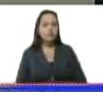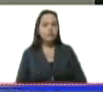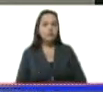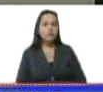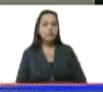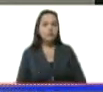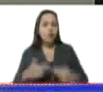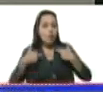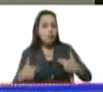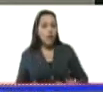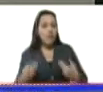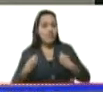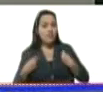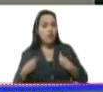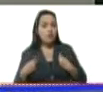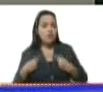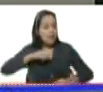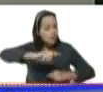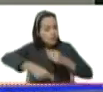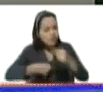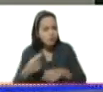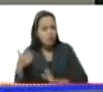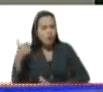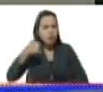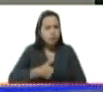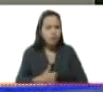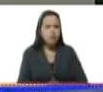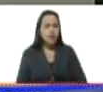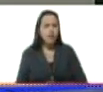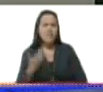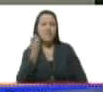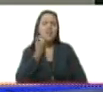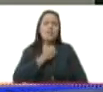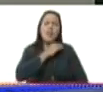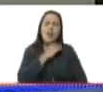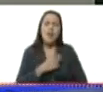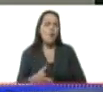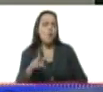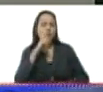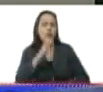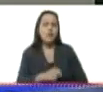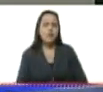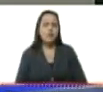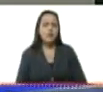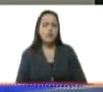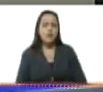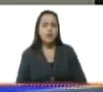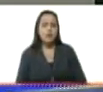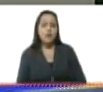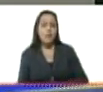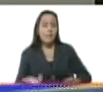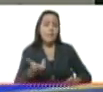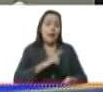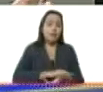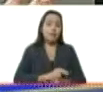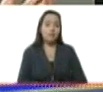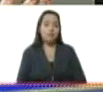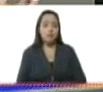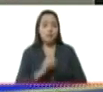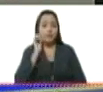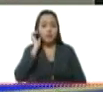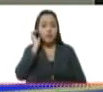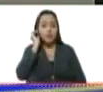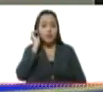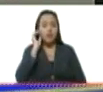La humanidad vivió durante siglos con pestes. La mayor peste que nos llegó a nosotros fue la invasión imperialista de